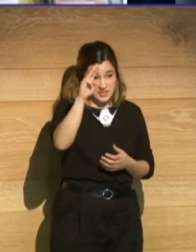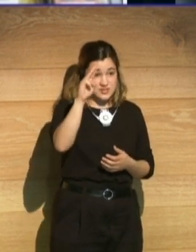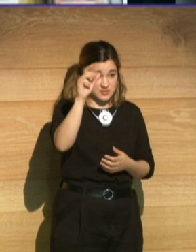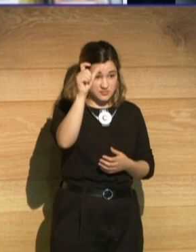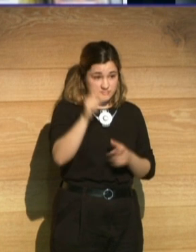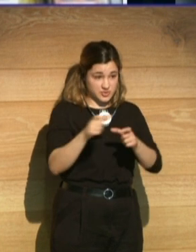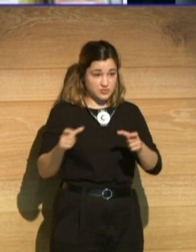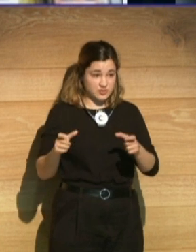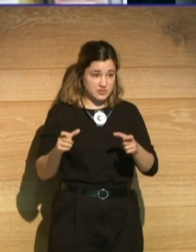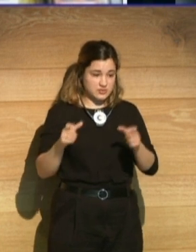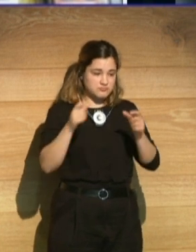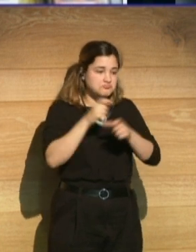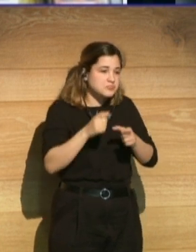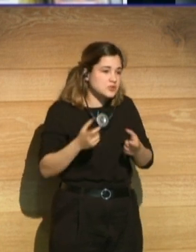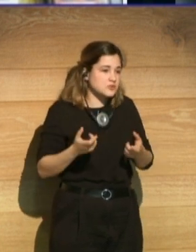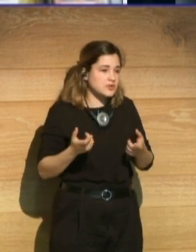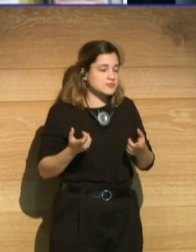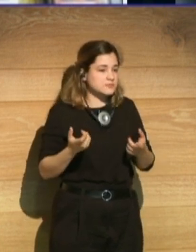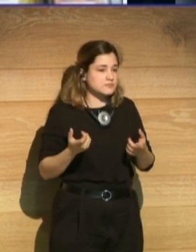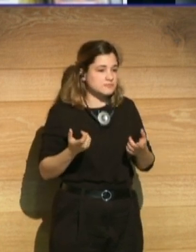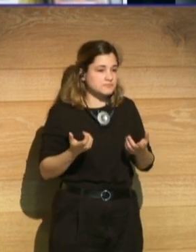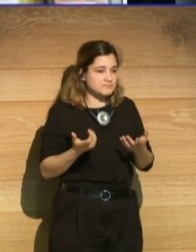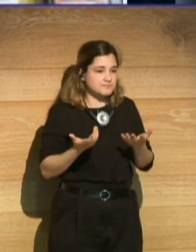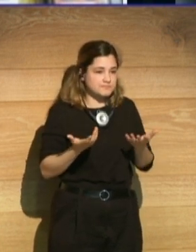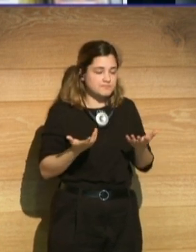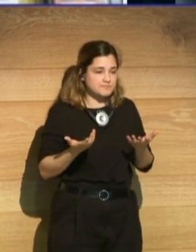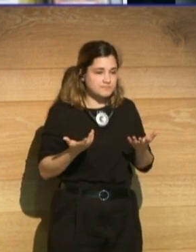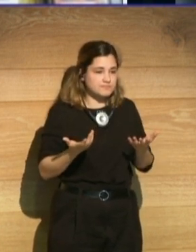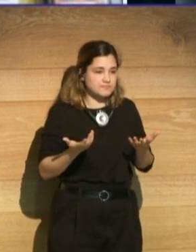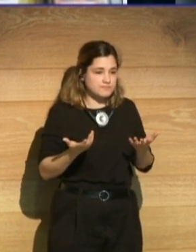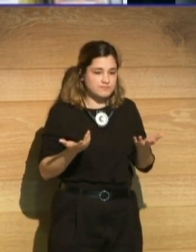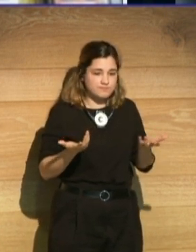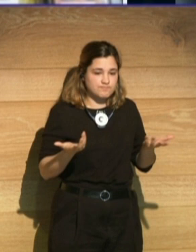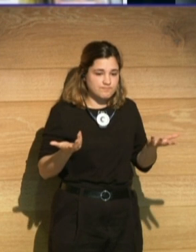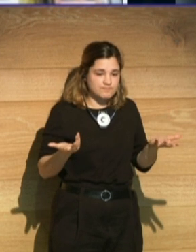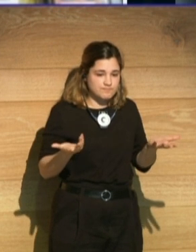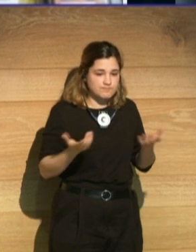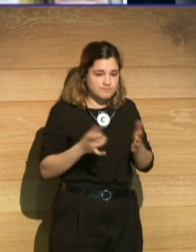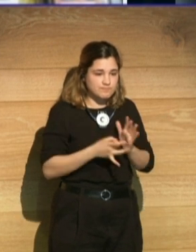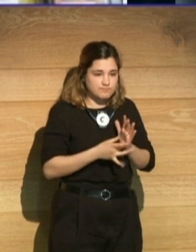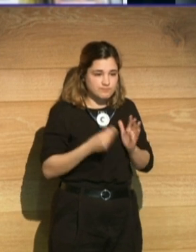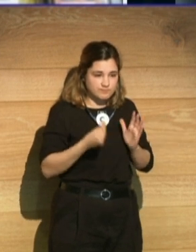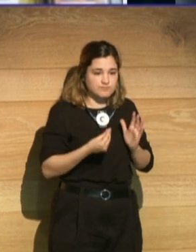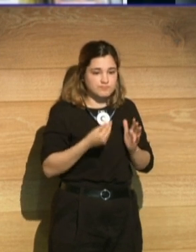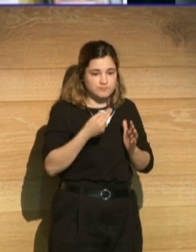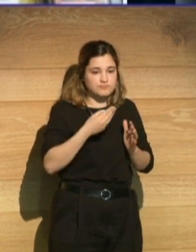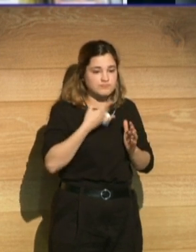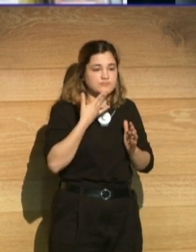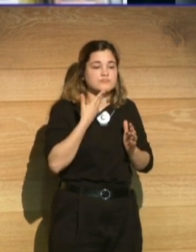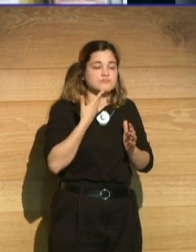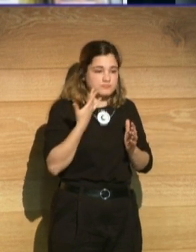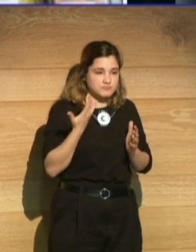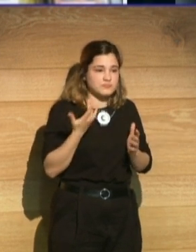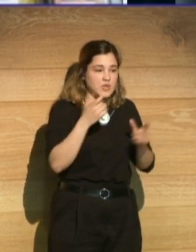personajes de gran carisma, con un gran fascino que conseguían arrastrar a